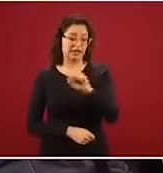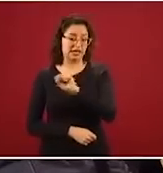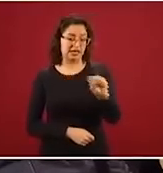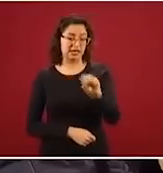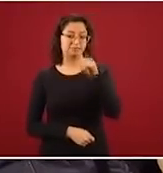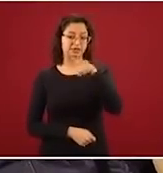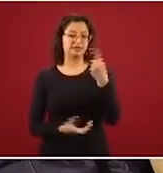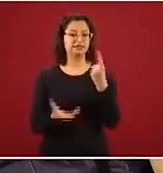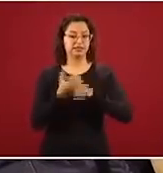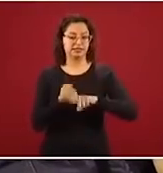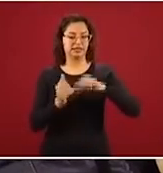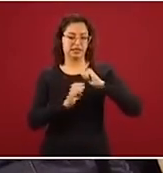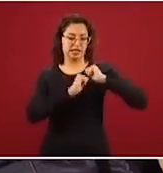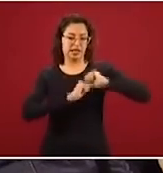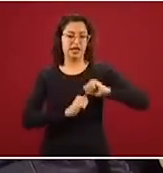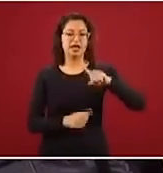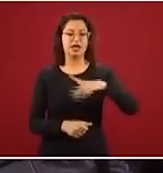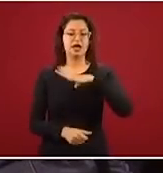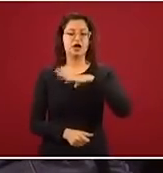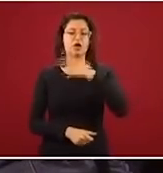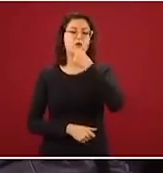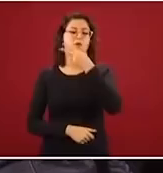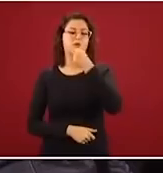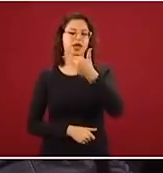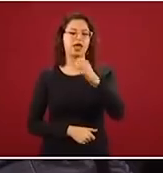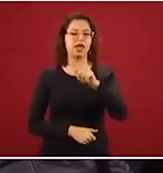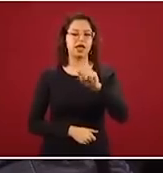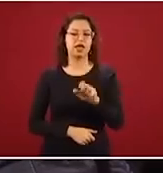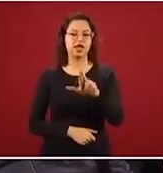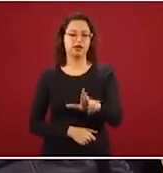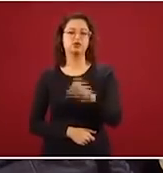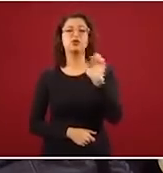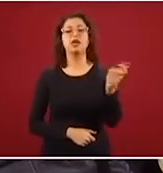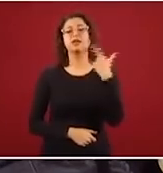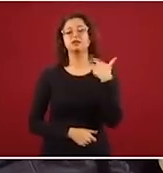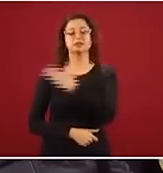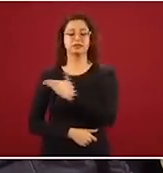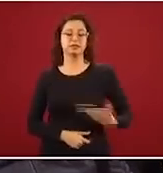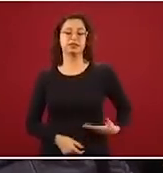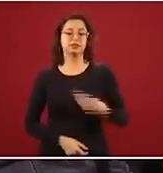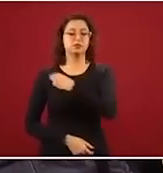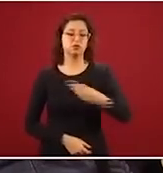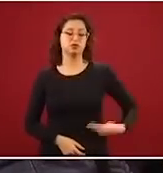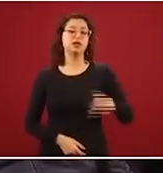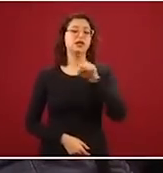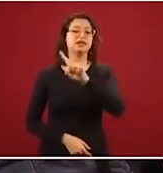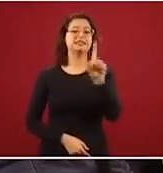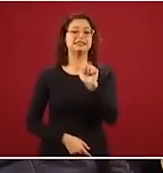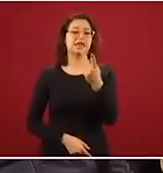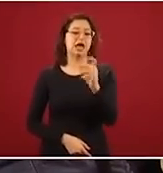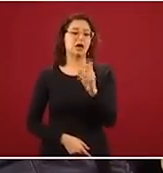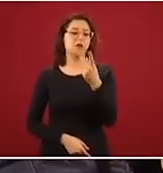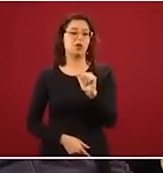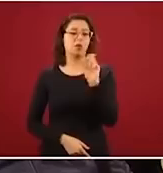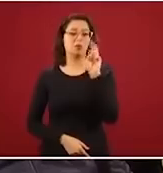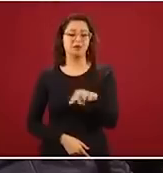impuso, o está Héctor Robles Peiro, quien fue expresidente municipal de Zapopan. Él fue muy criticado, además de que es un priista